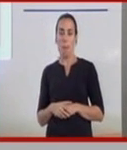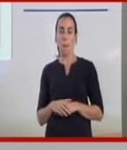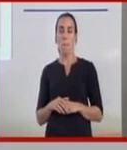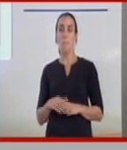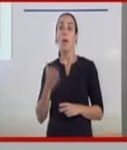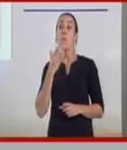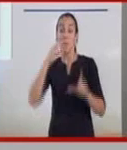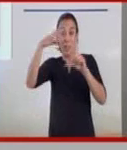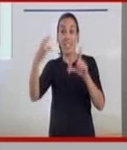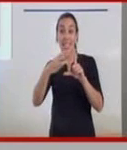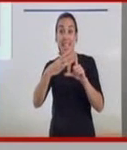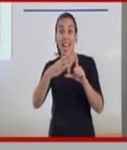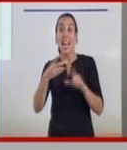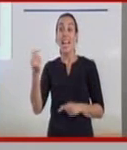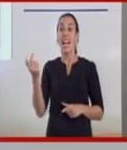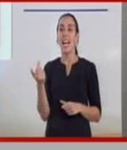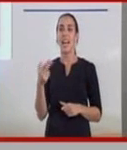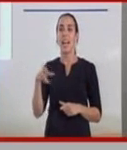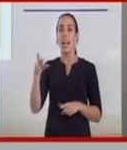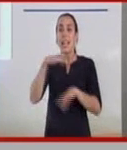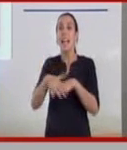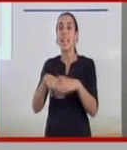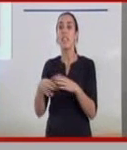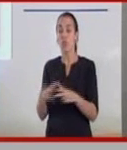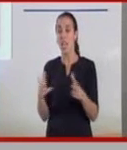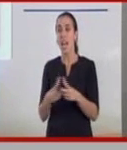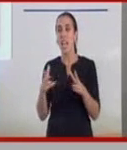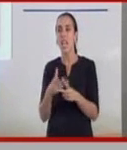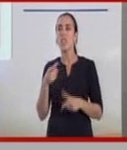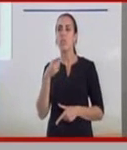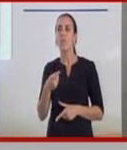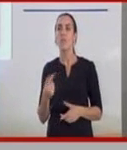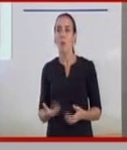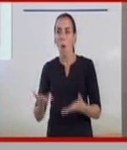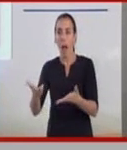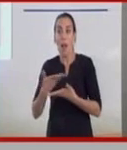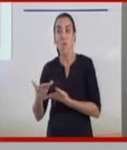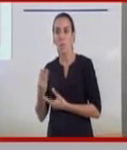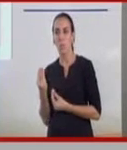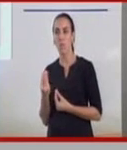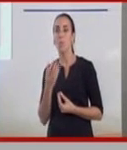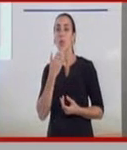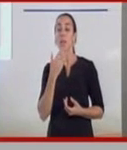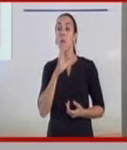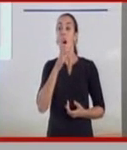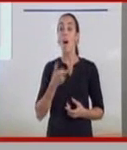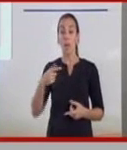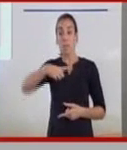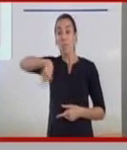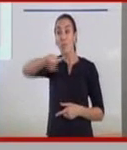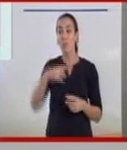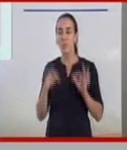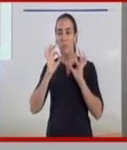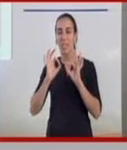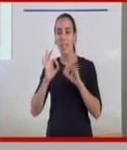mina, si se saben emplear bien y se saben analizar bien. Nosotros en Tecnosite nos estamos especializando en ello, en